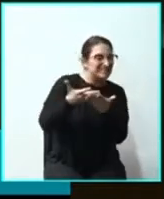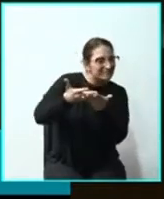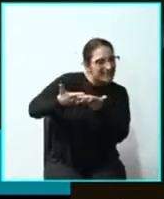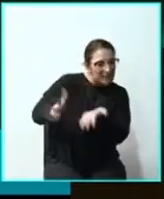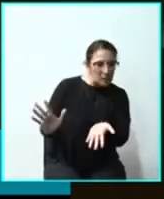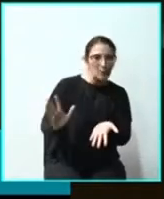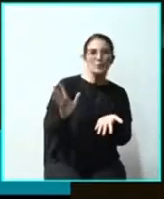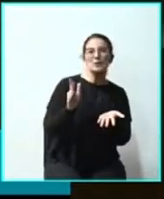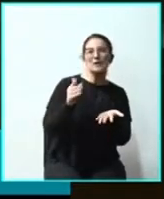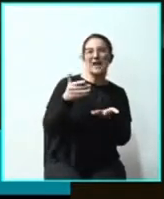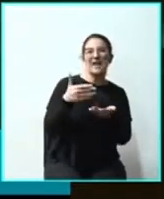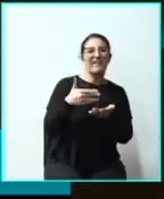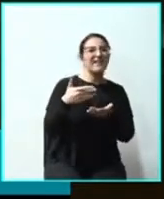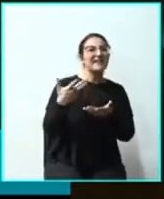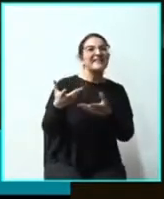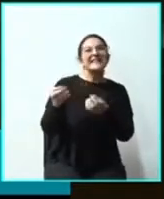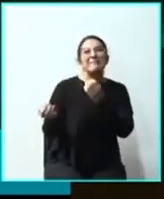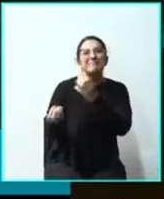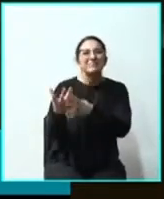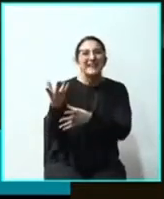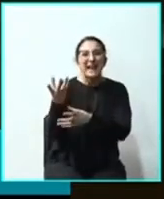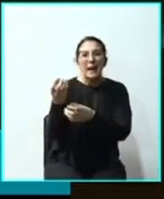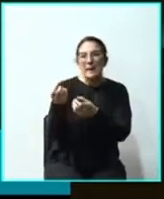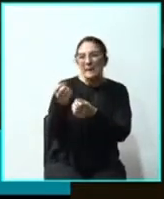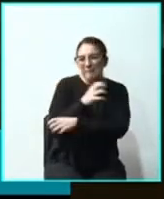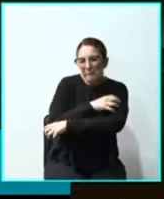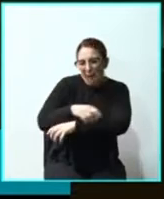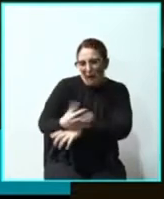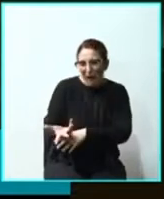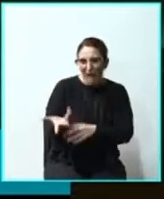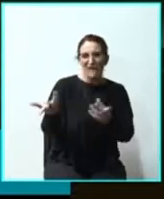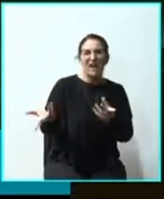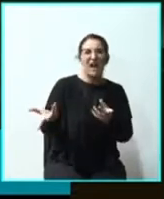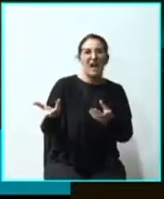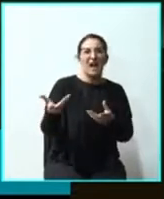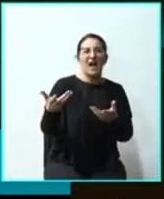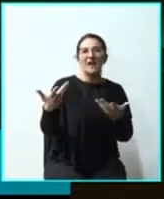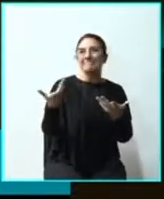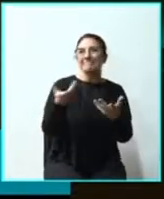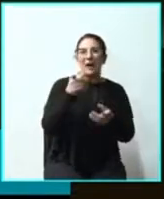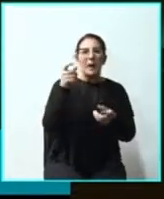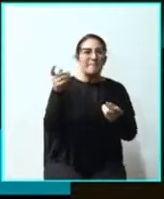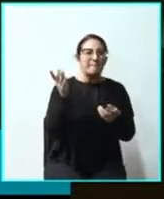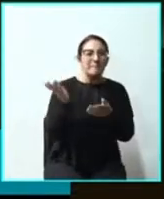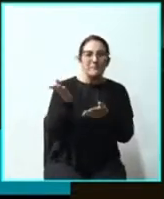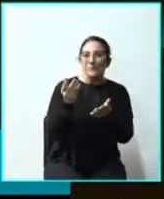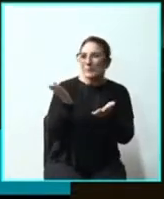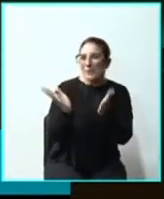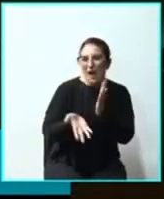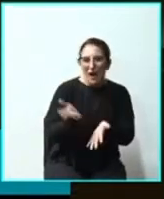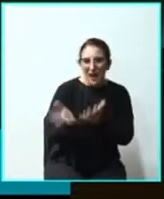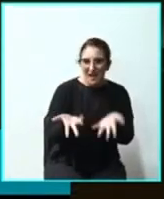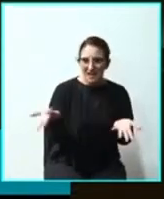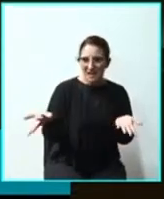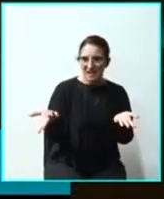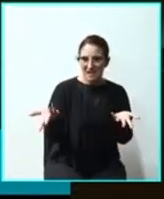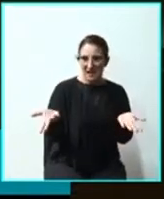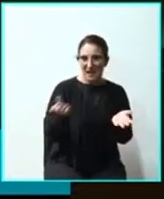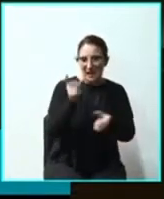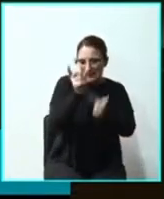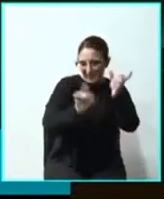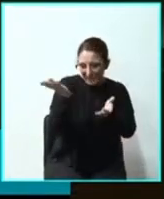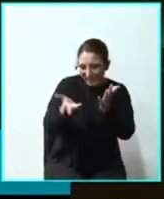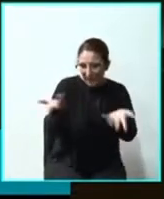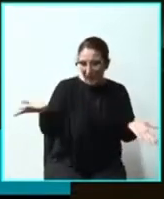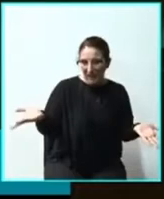genera pobreza, que ejerce violencia a través de sus instituciones para reforzar un proyecto de país para pocos.